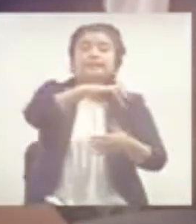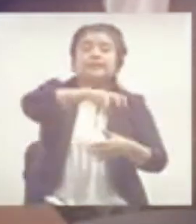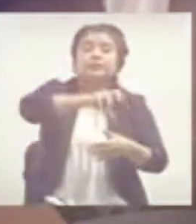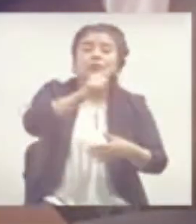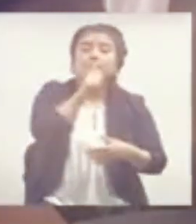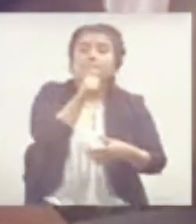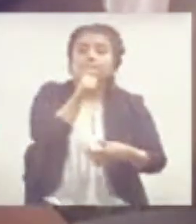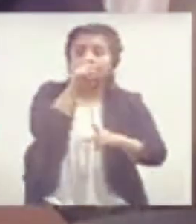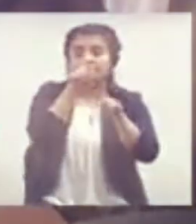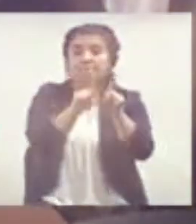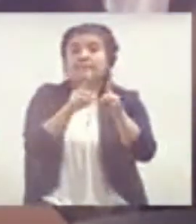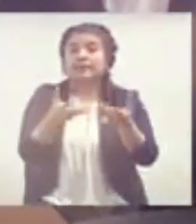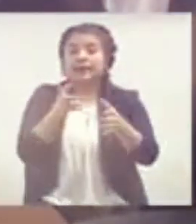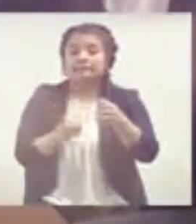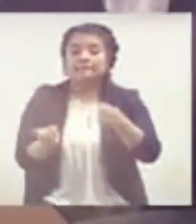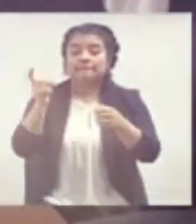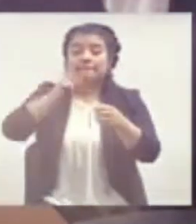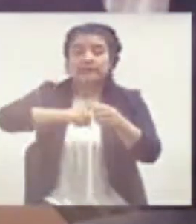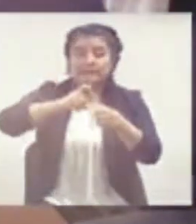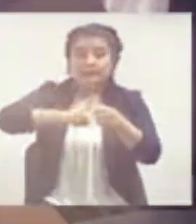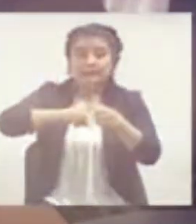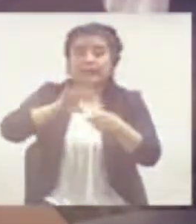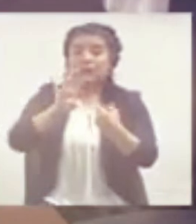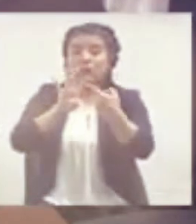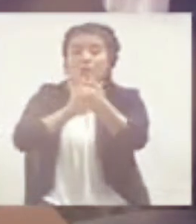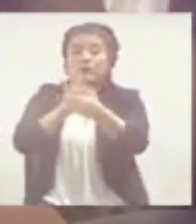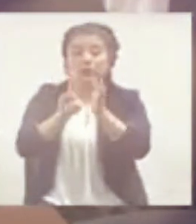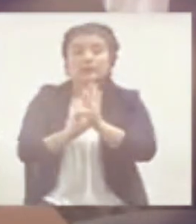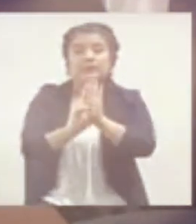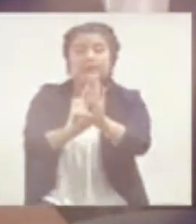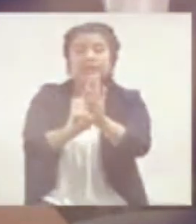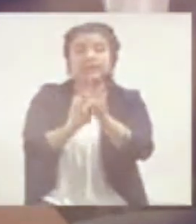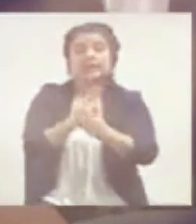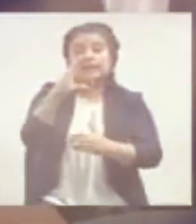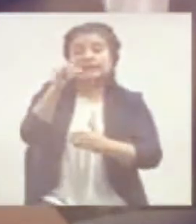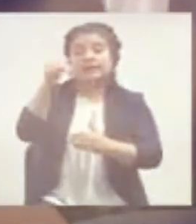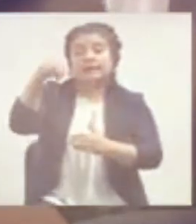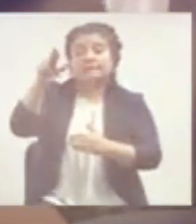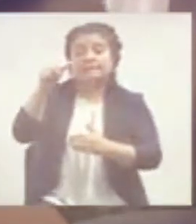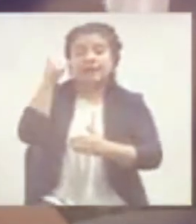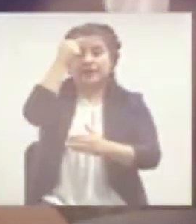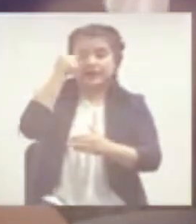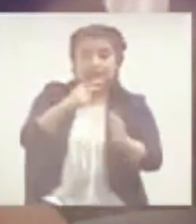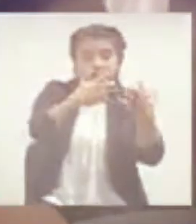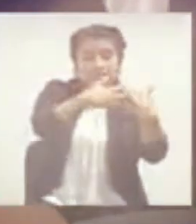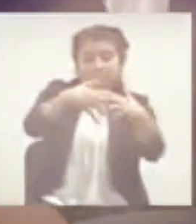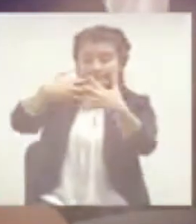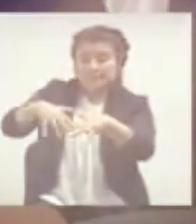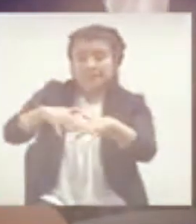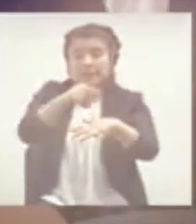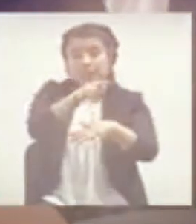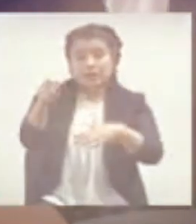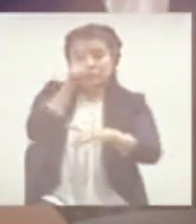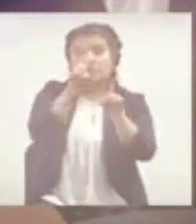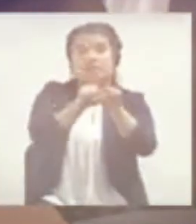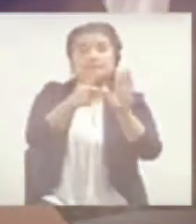una última se tuvo la participación de cuatro representantes de las cámaras empresariales para que presentaran también